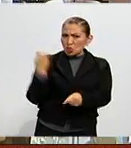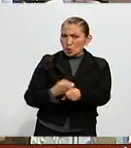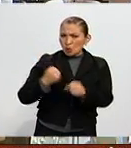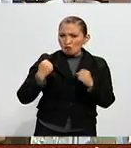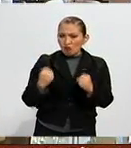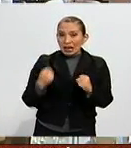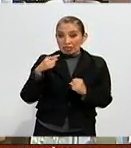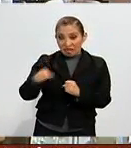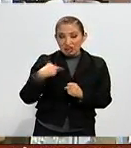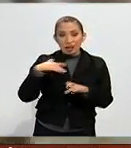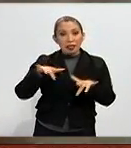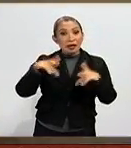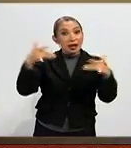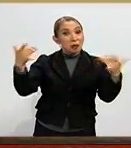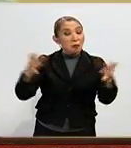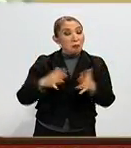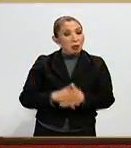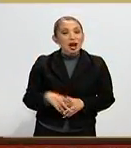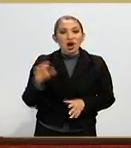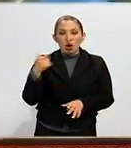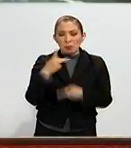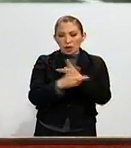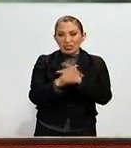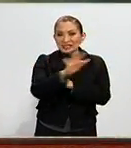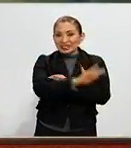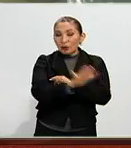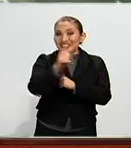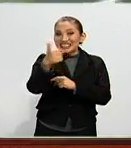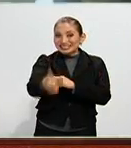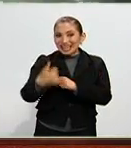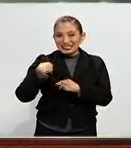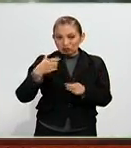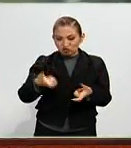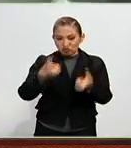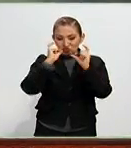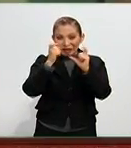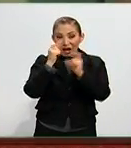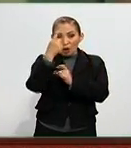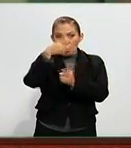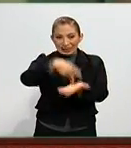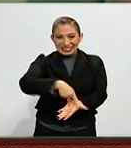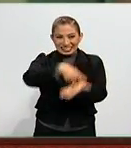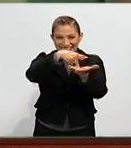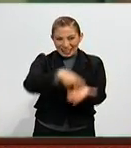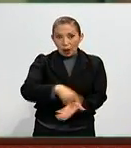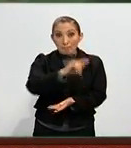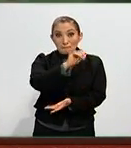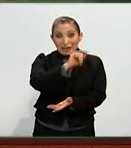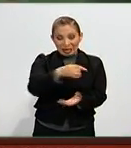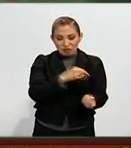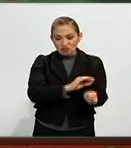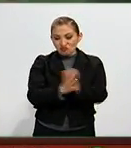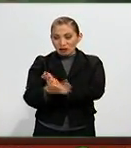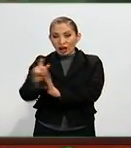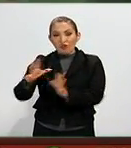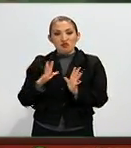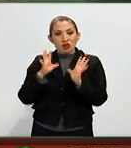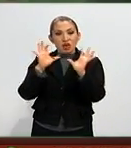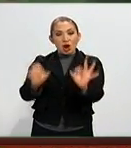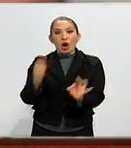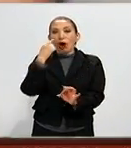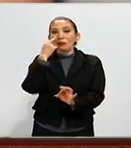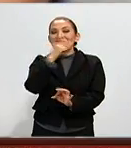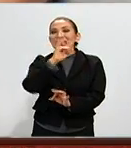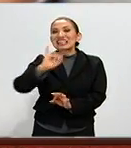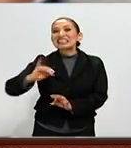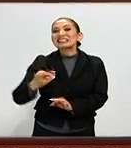resistente y además era muy ligero. Con una producción de 56 armazones por cada kilo de PET recolectado, Roberto fundó Grupo Óptico